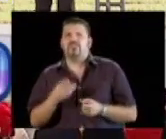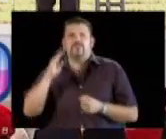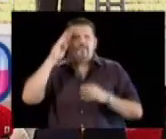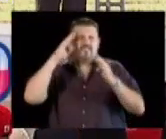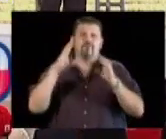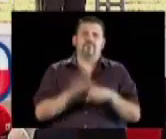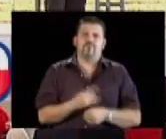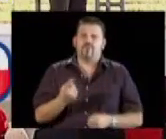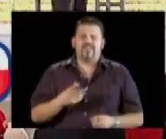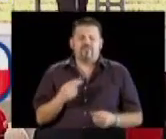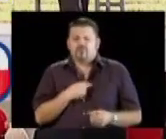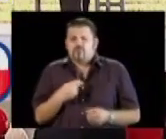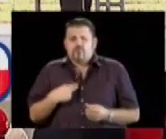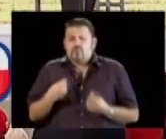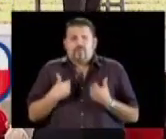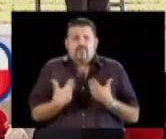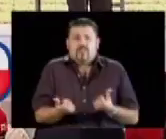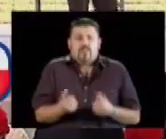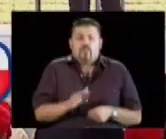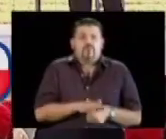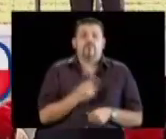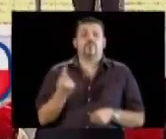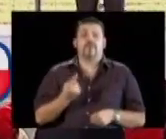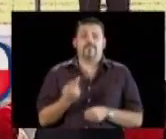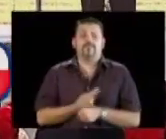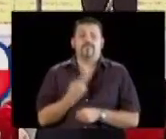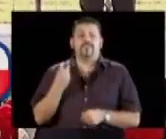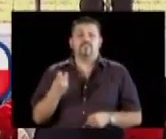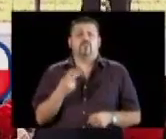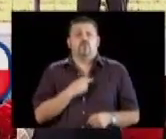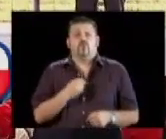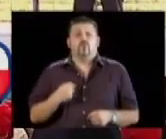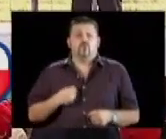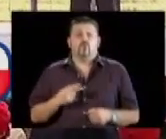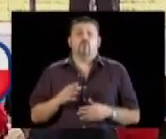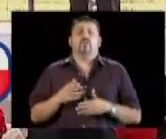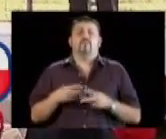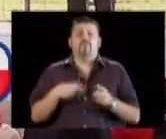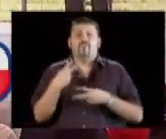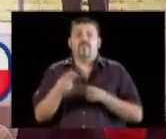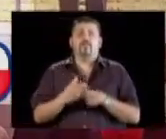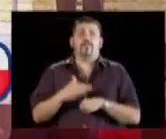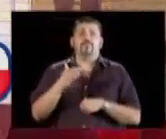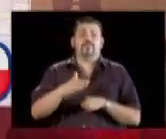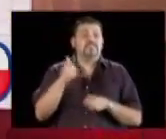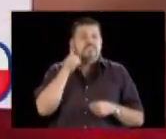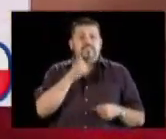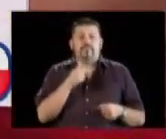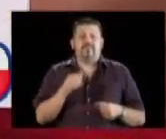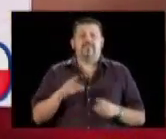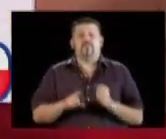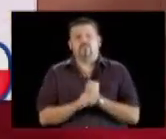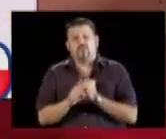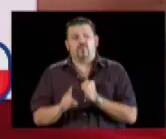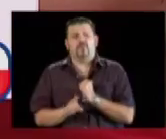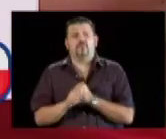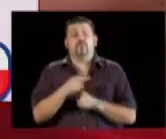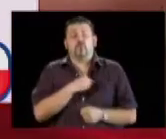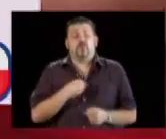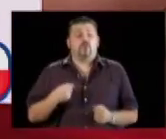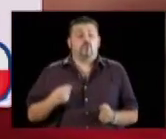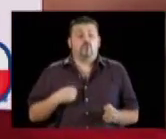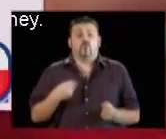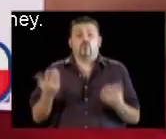ni entendemos ni nos podemos imaginar, cosas que van más allá de nosotros. La crisis está generada porque la creemos